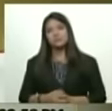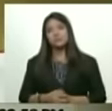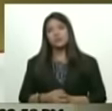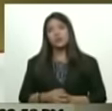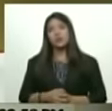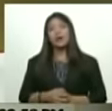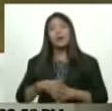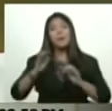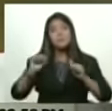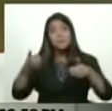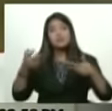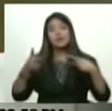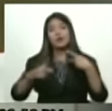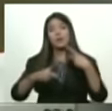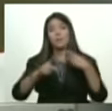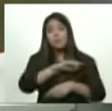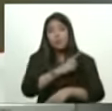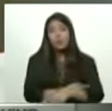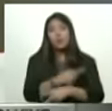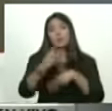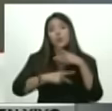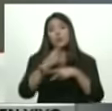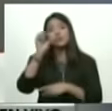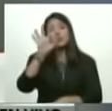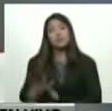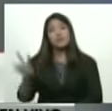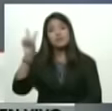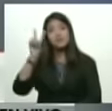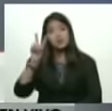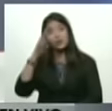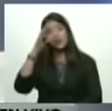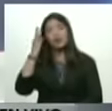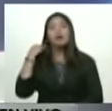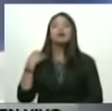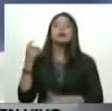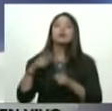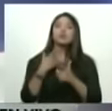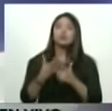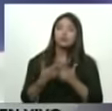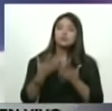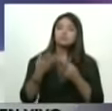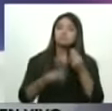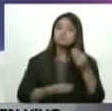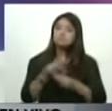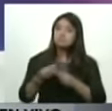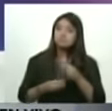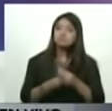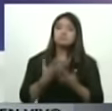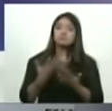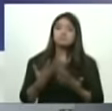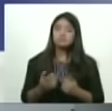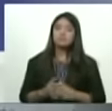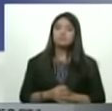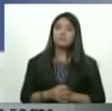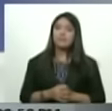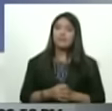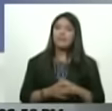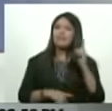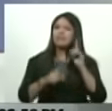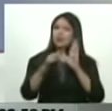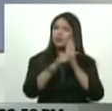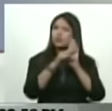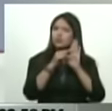cumplimiento y reactivación del poder del aparato productivo venezolano. Así que se hace un uso intencionado de algunas líneas